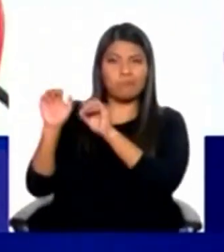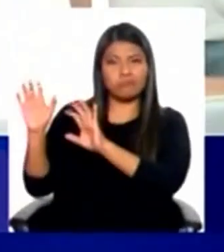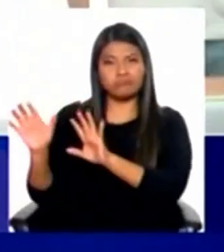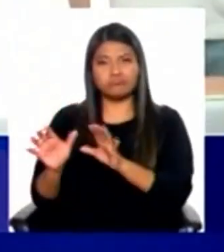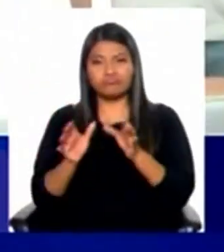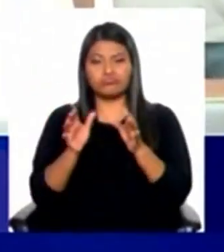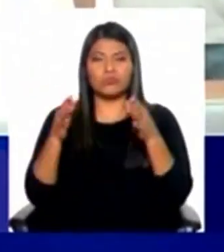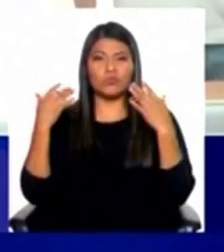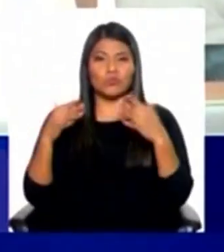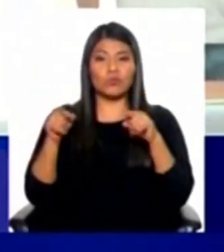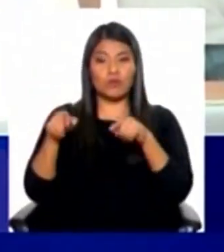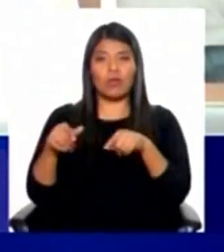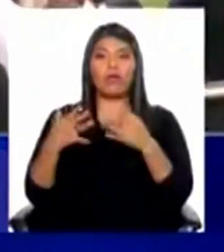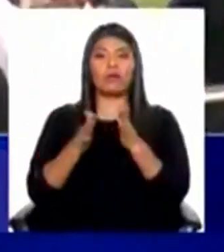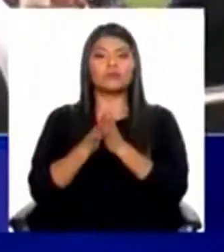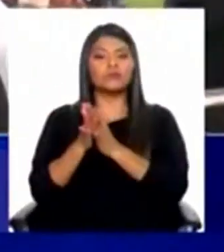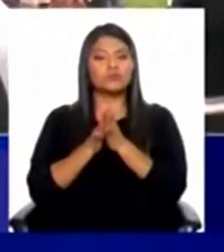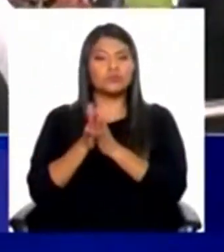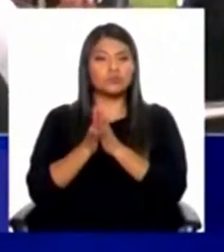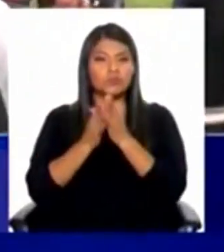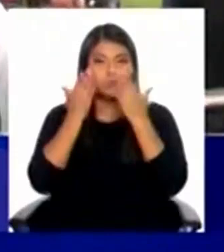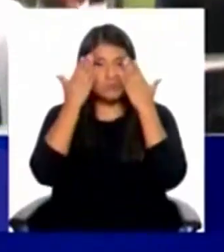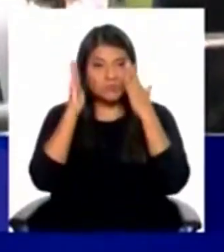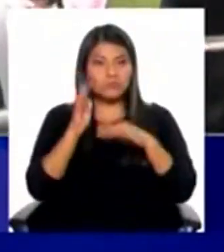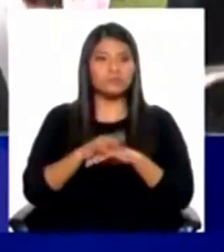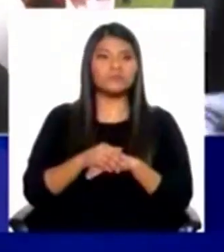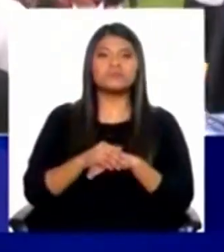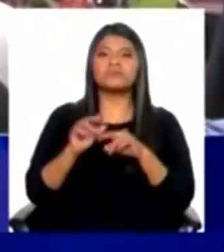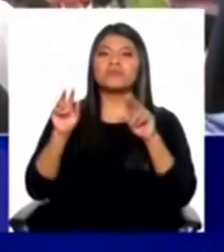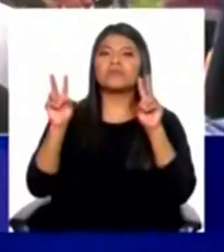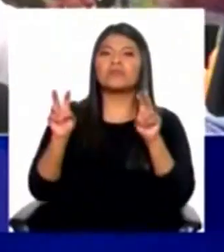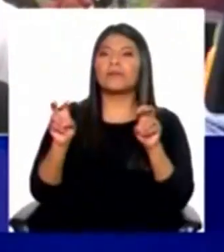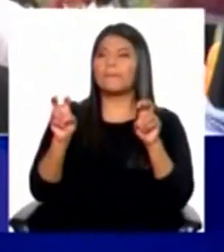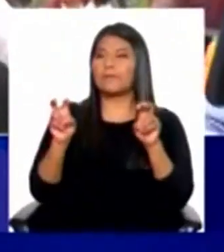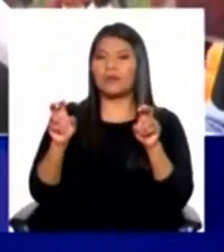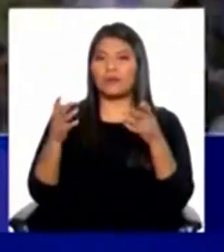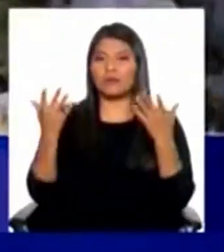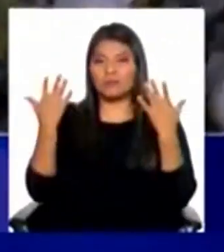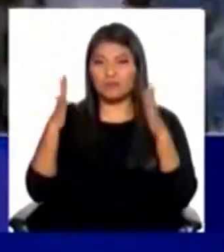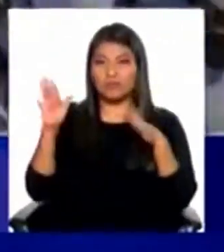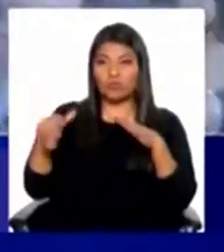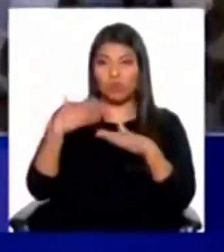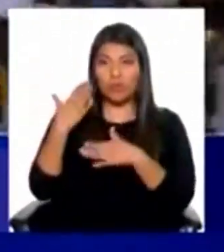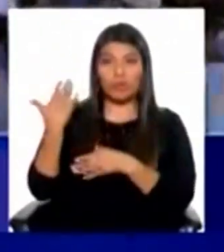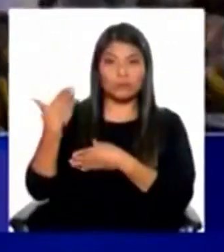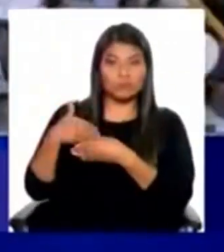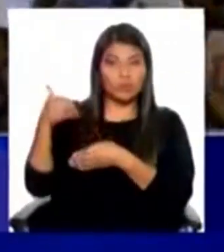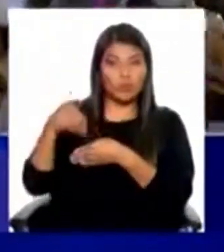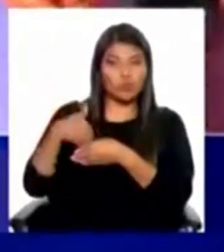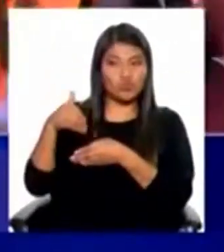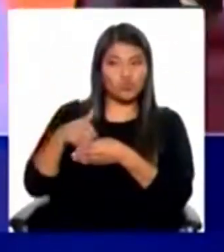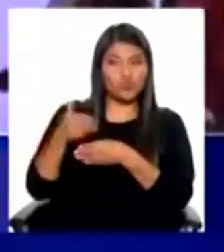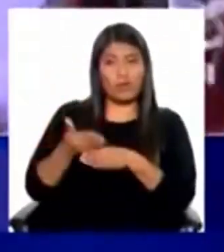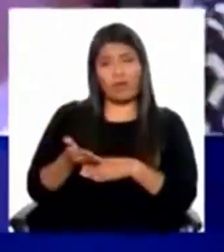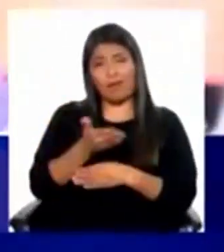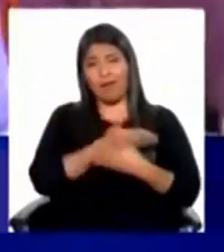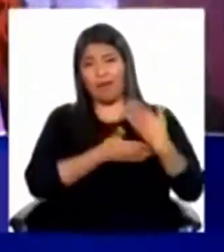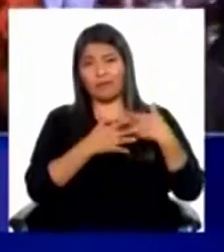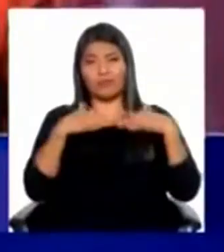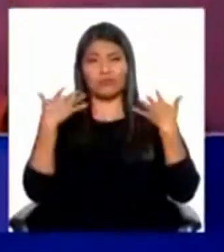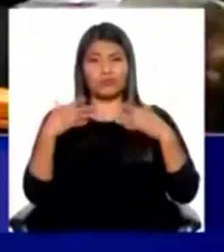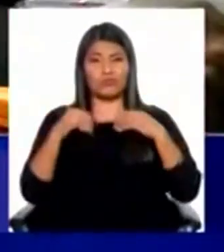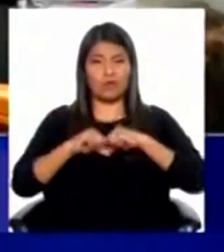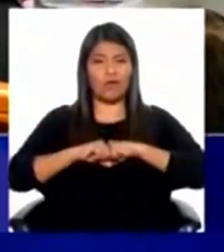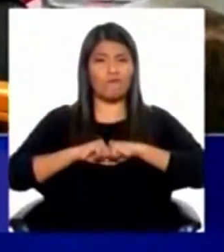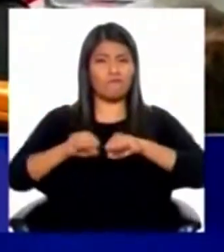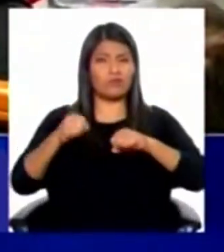están grandes estudios jurídicos vinculados, por ejemplo, a cuestionar todo el proceso de elección, porque fue en rigor un trabajo titánico, ¿no?